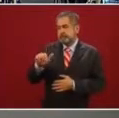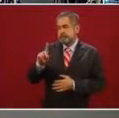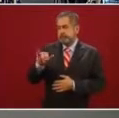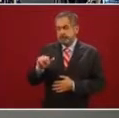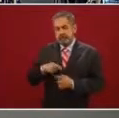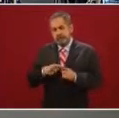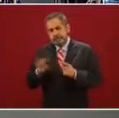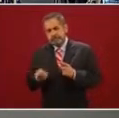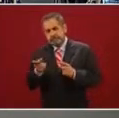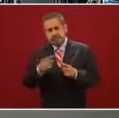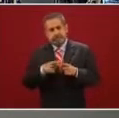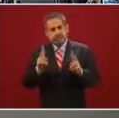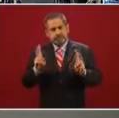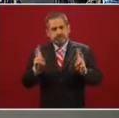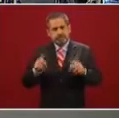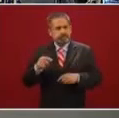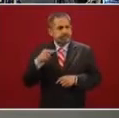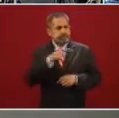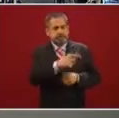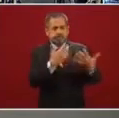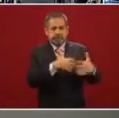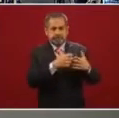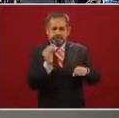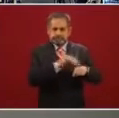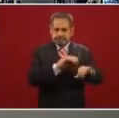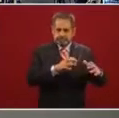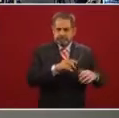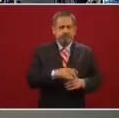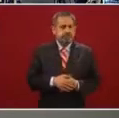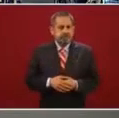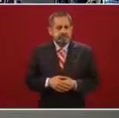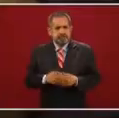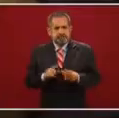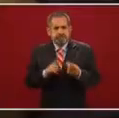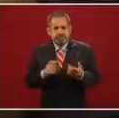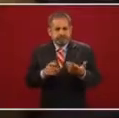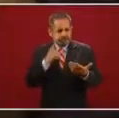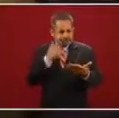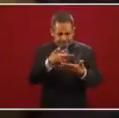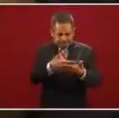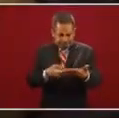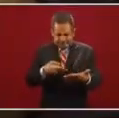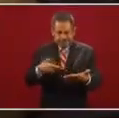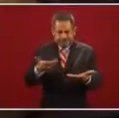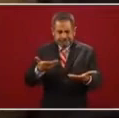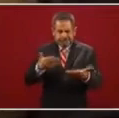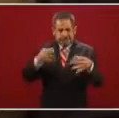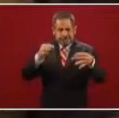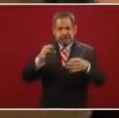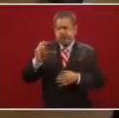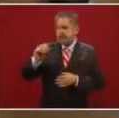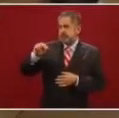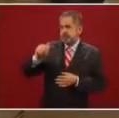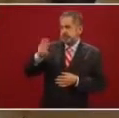Varias preguntas en torno al tema de Constellation Brands. ¿Dónde está o cuál es el documento a partir del cual Conagua